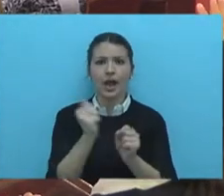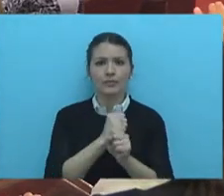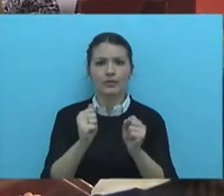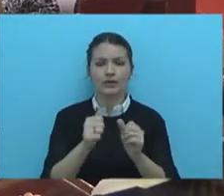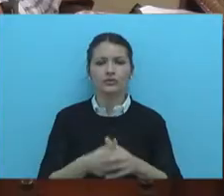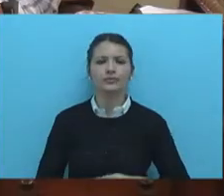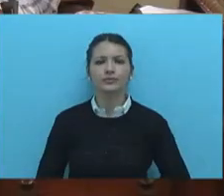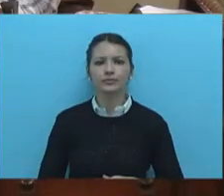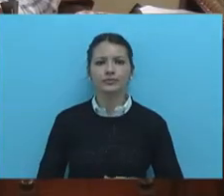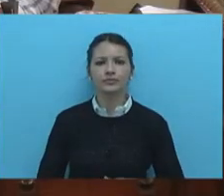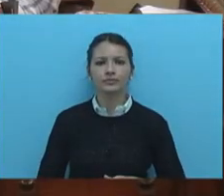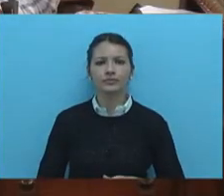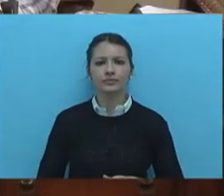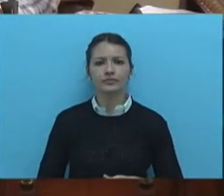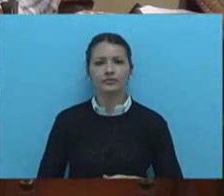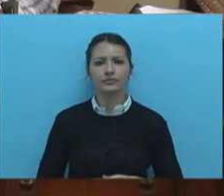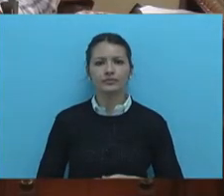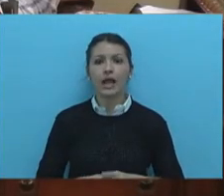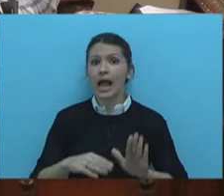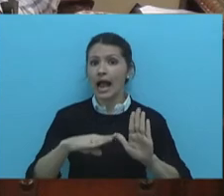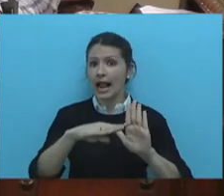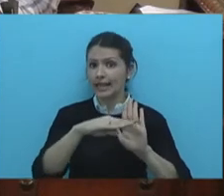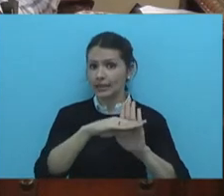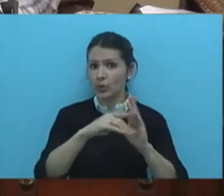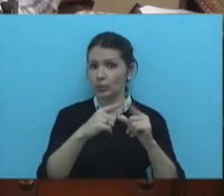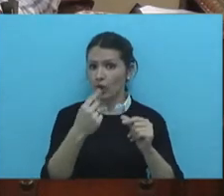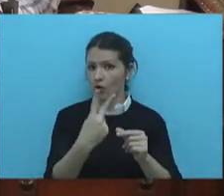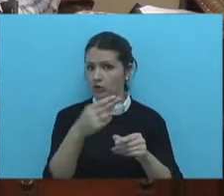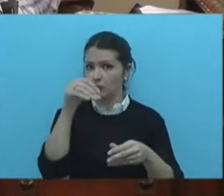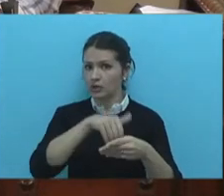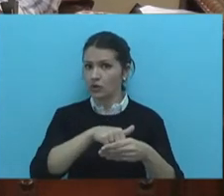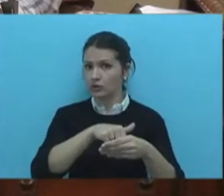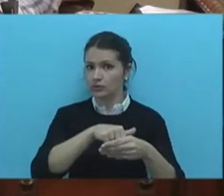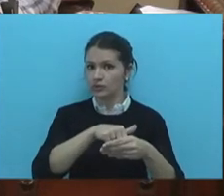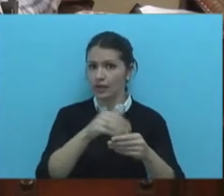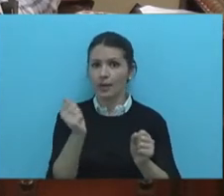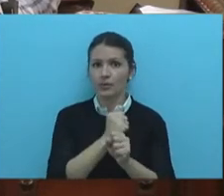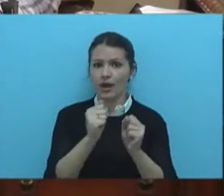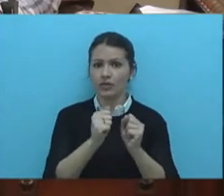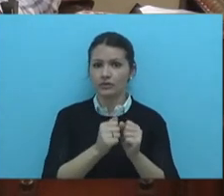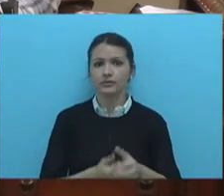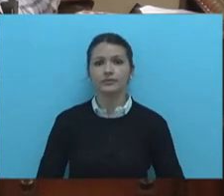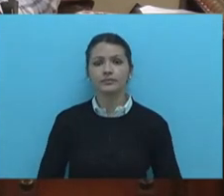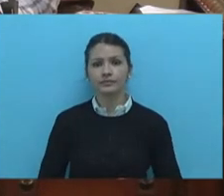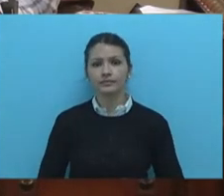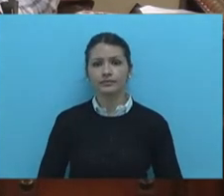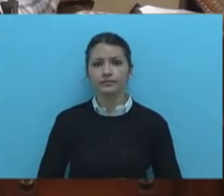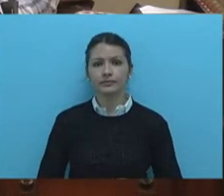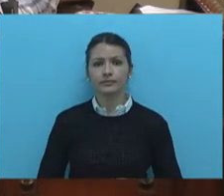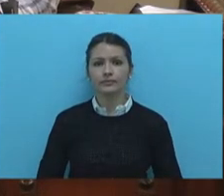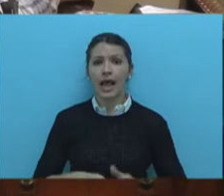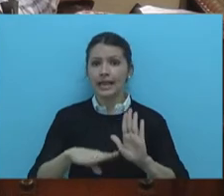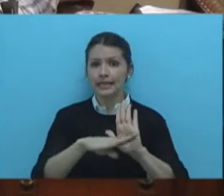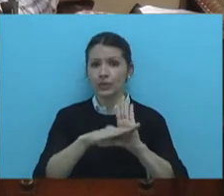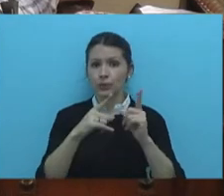Aprobado. A votación el artículo número 2. A votación. Aprobado. A votación